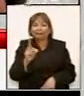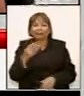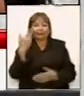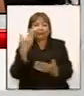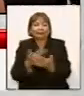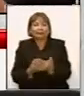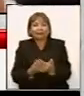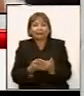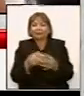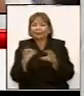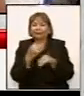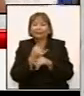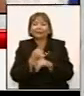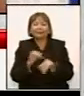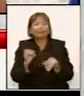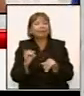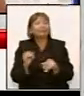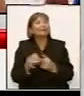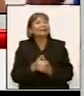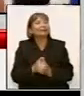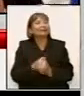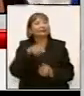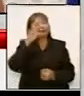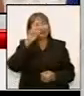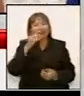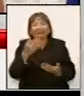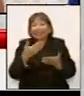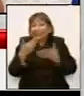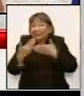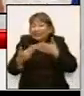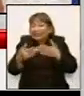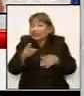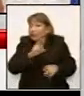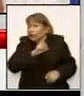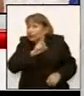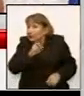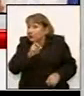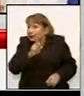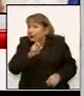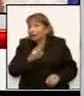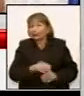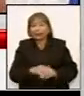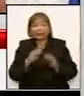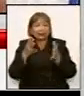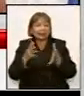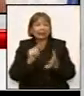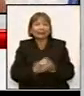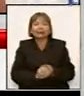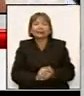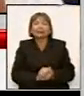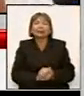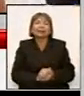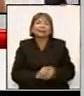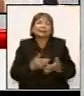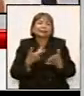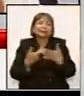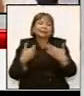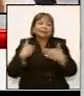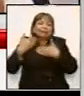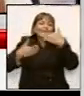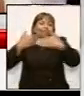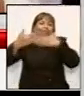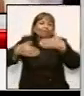a la independencia del Perú. Esa trascendencia no debe dejar de lado. Correcto. Para los próximos actos que se desarrollará para